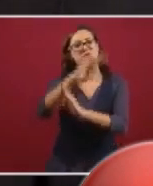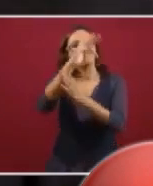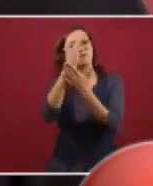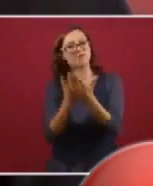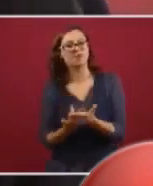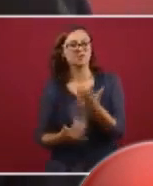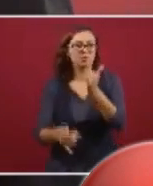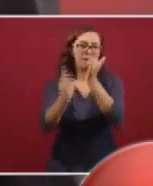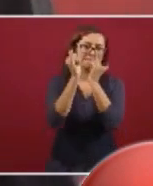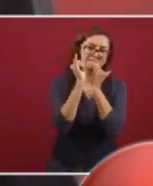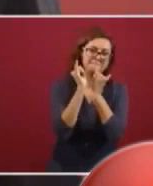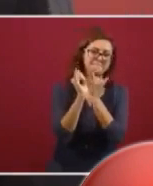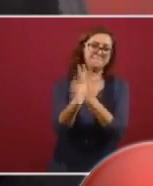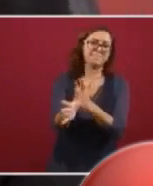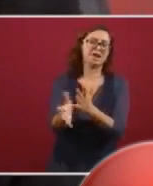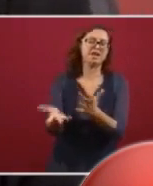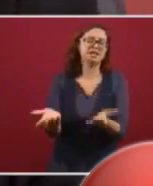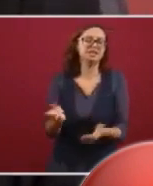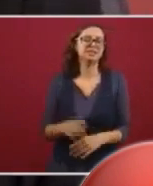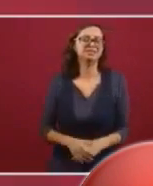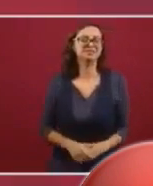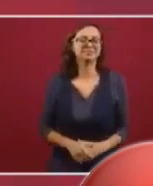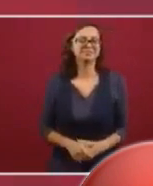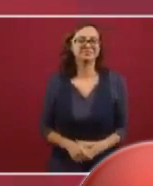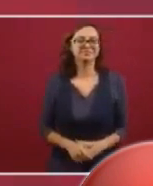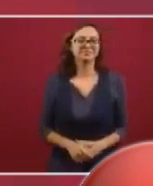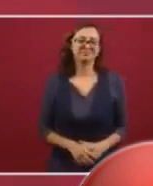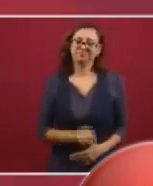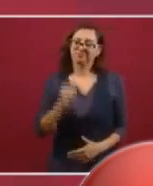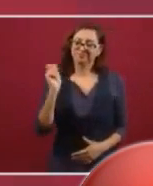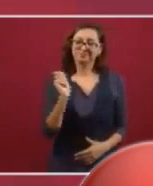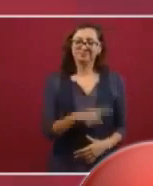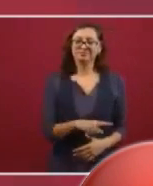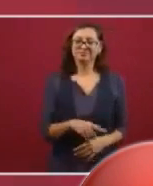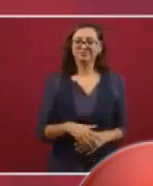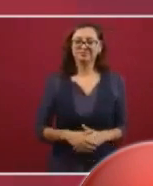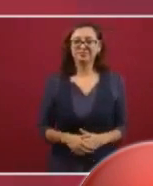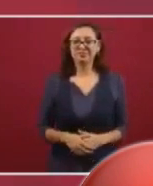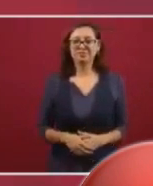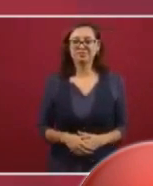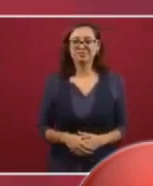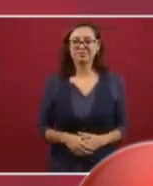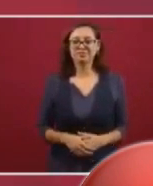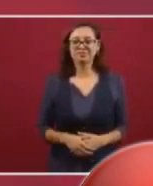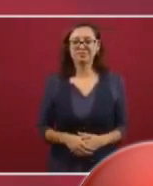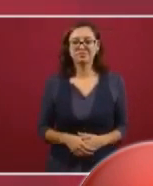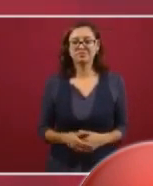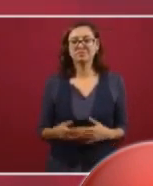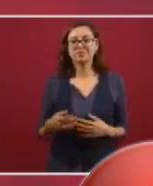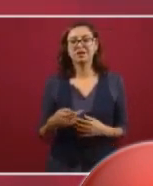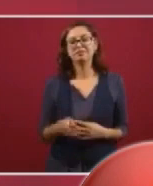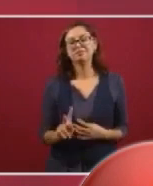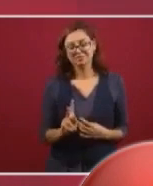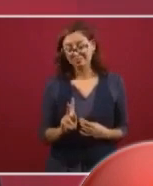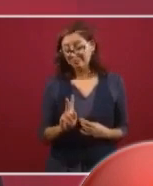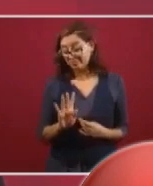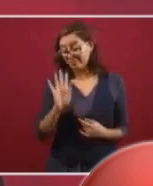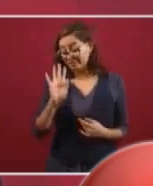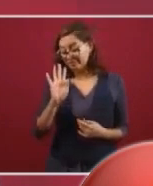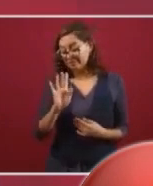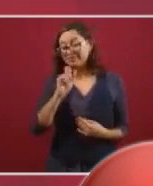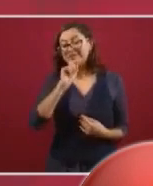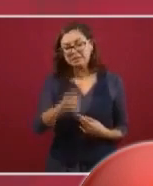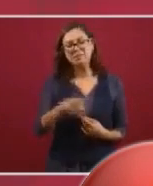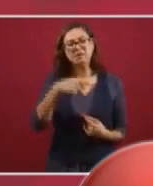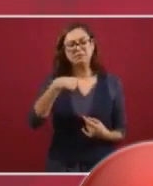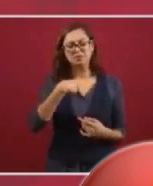considerando delito grave la evasión fiscal, pero a lo mejor, ¿saben por qué también toco este